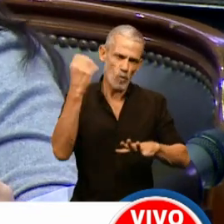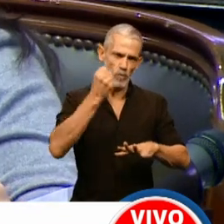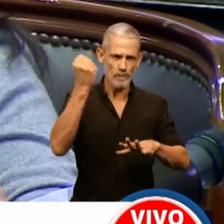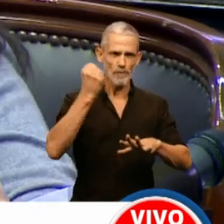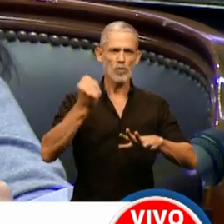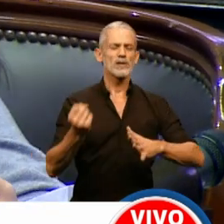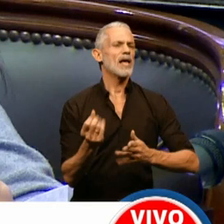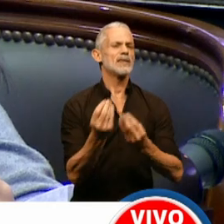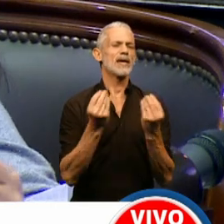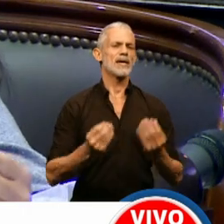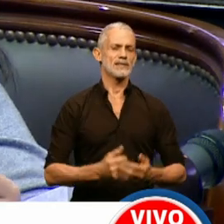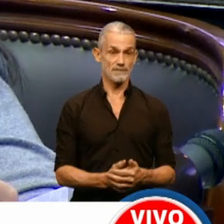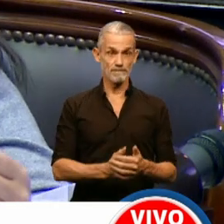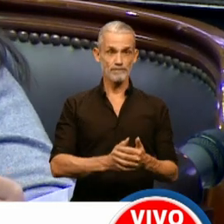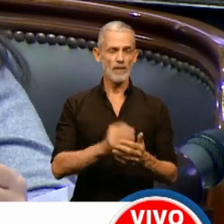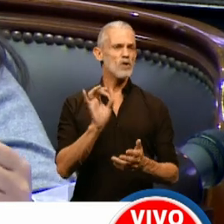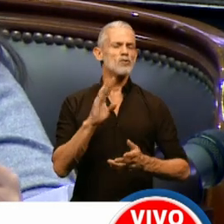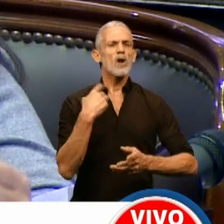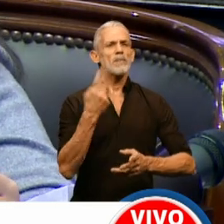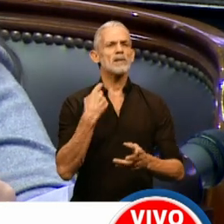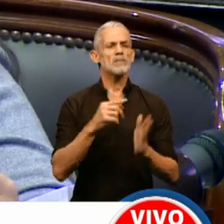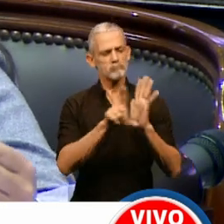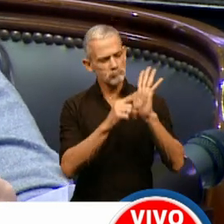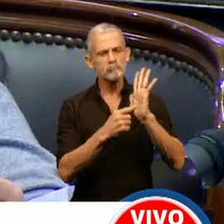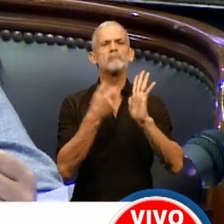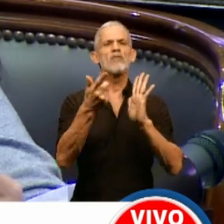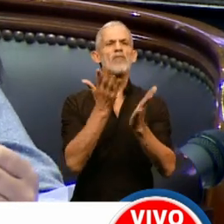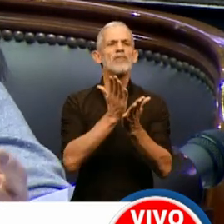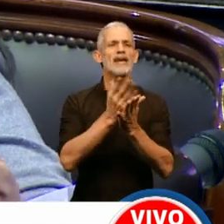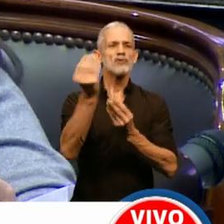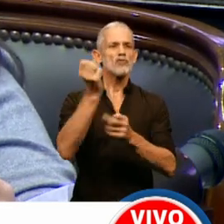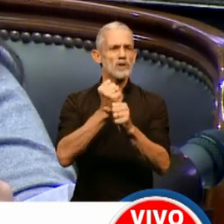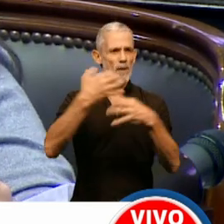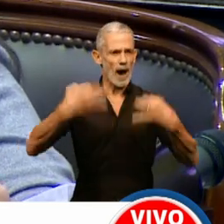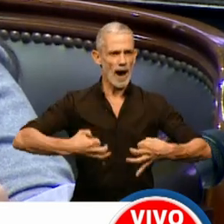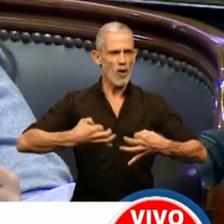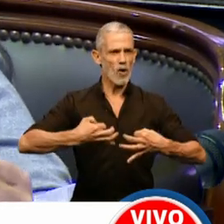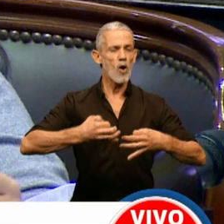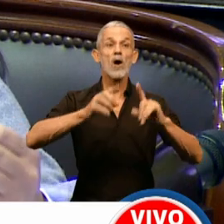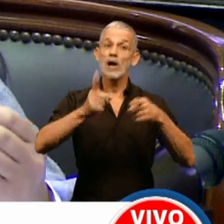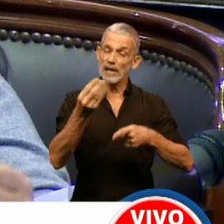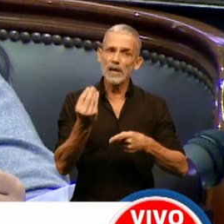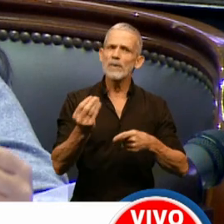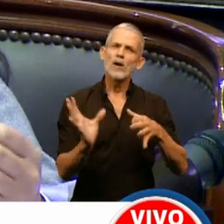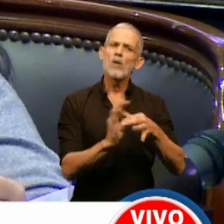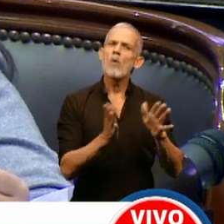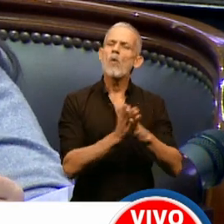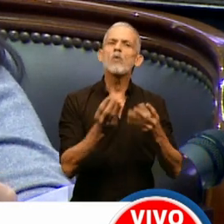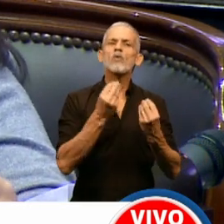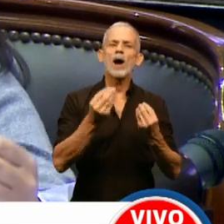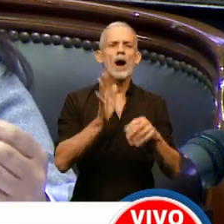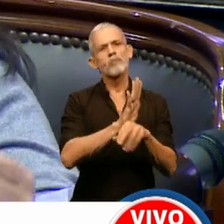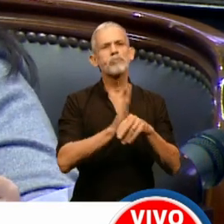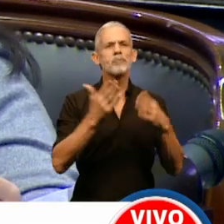y es que no solo estamos reconociendo el derecho al trabajo digno estamos abriendo la puerta